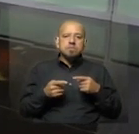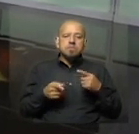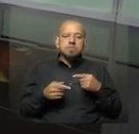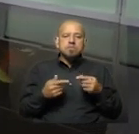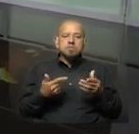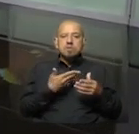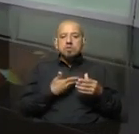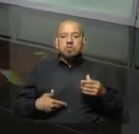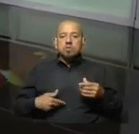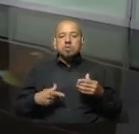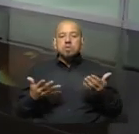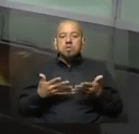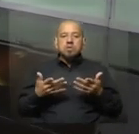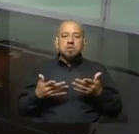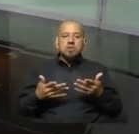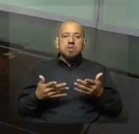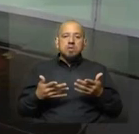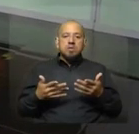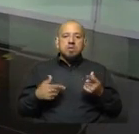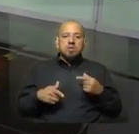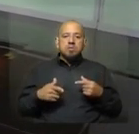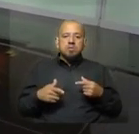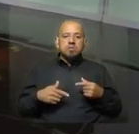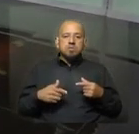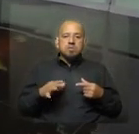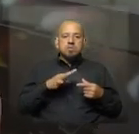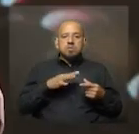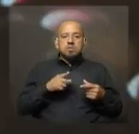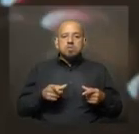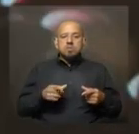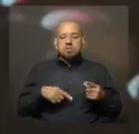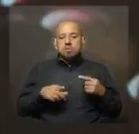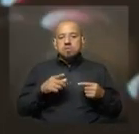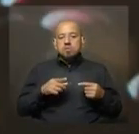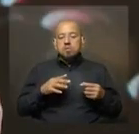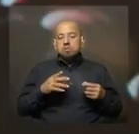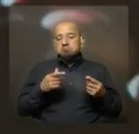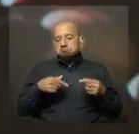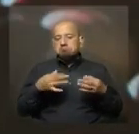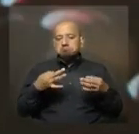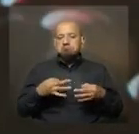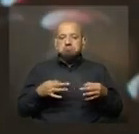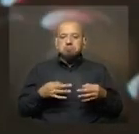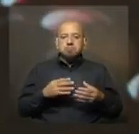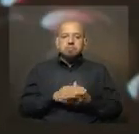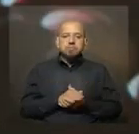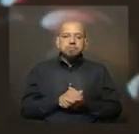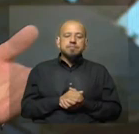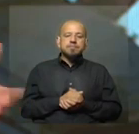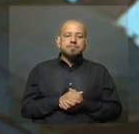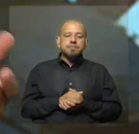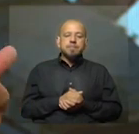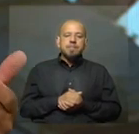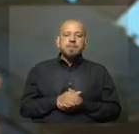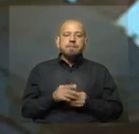actual es un producto que defiende mucho y le invierte mucha energía, así que buenísimo. Claro, sí, también